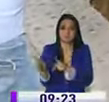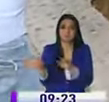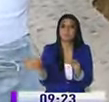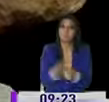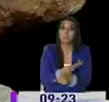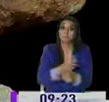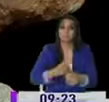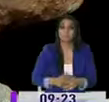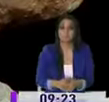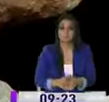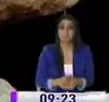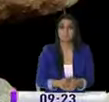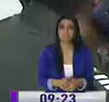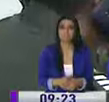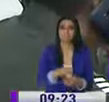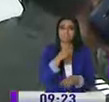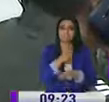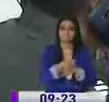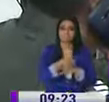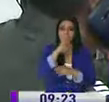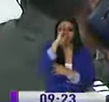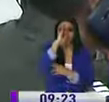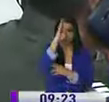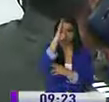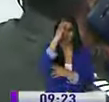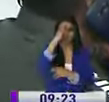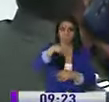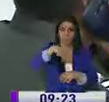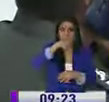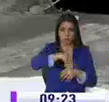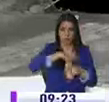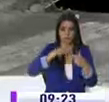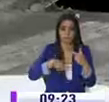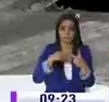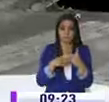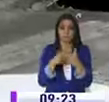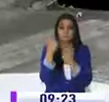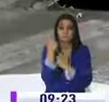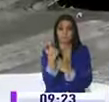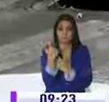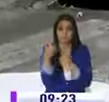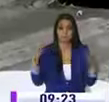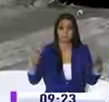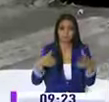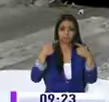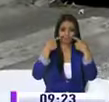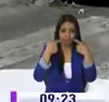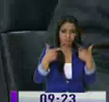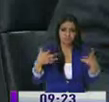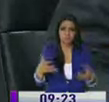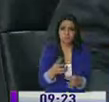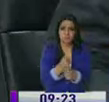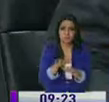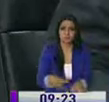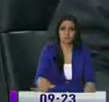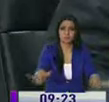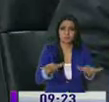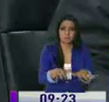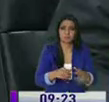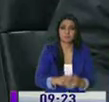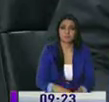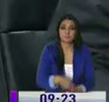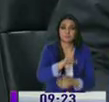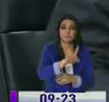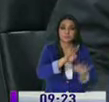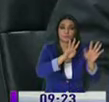en el cual se establece que la policía nacional y los miembros de las fuerzas armadas resguardarán la seguridad 299